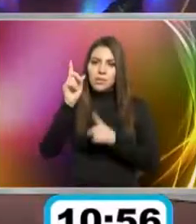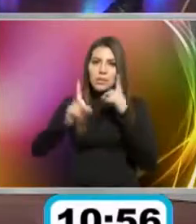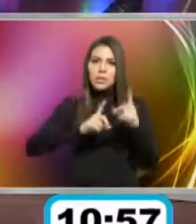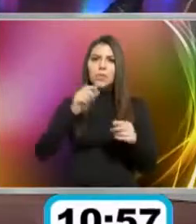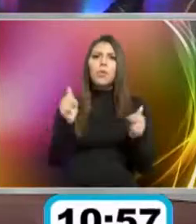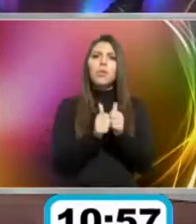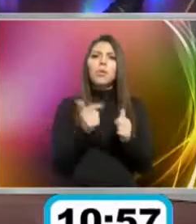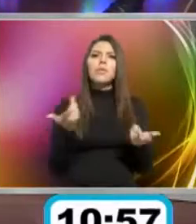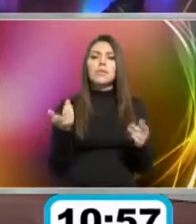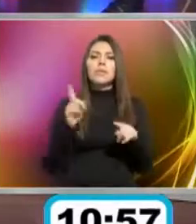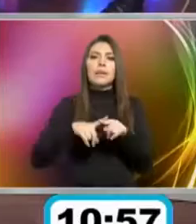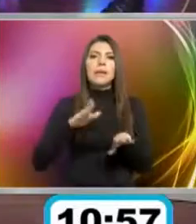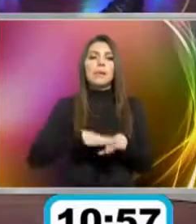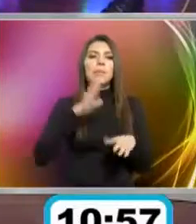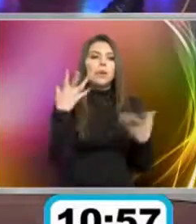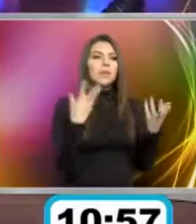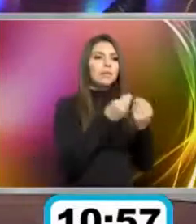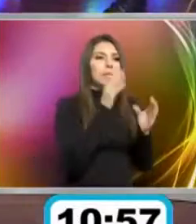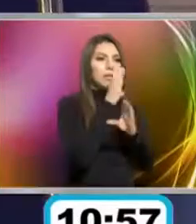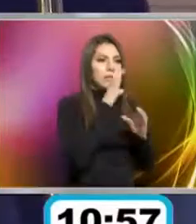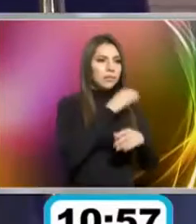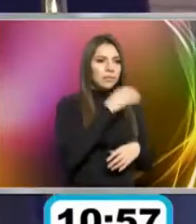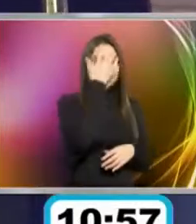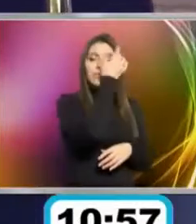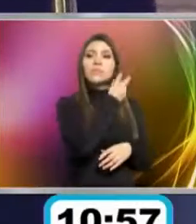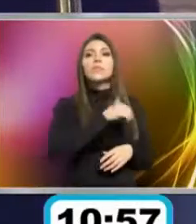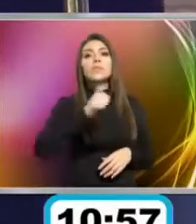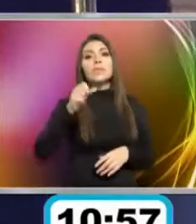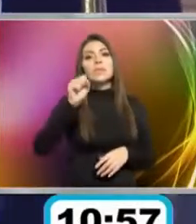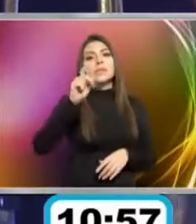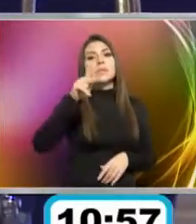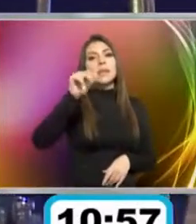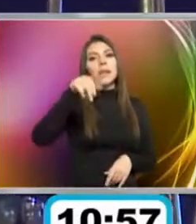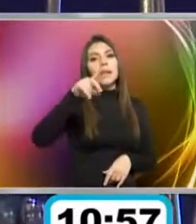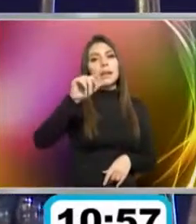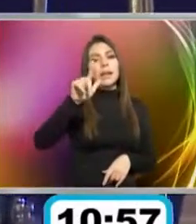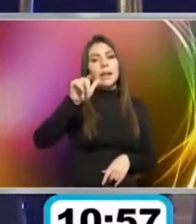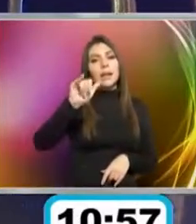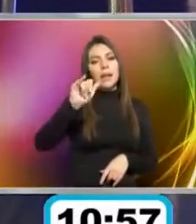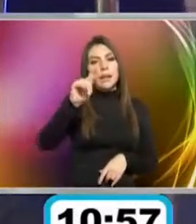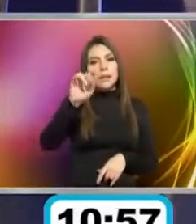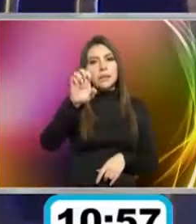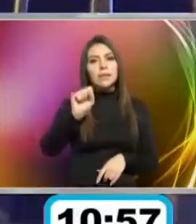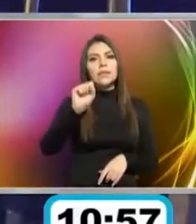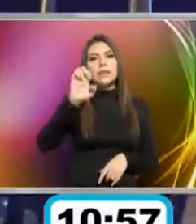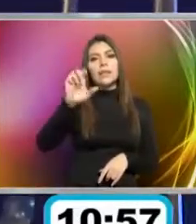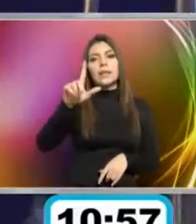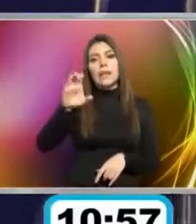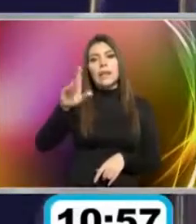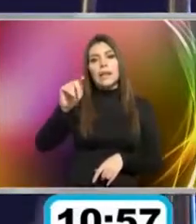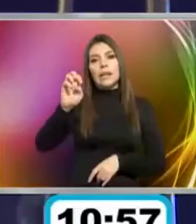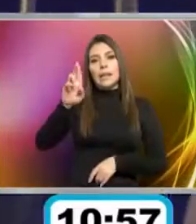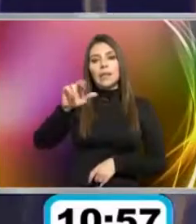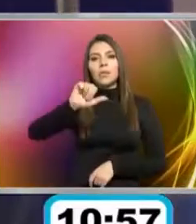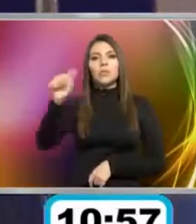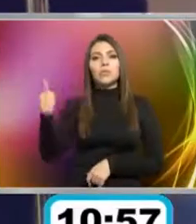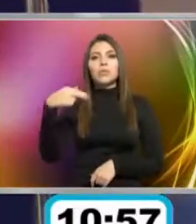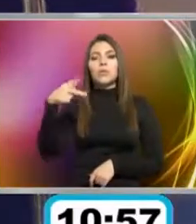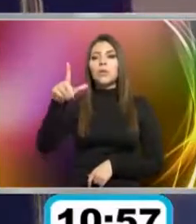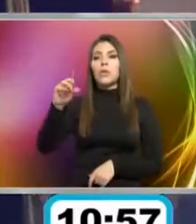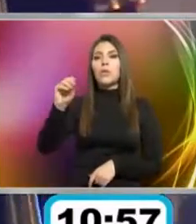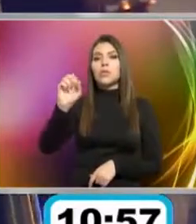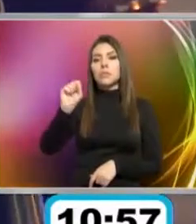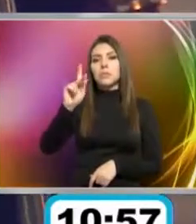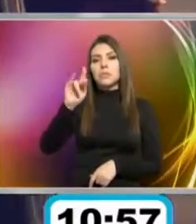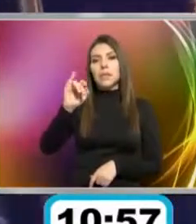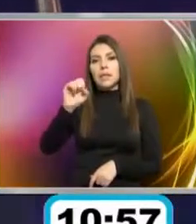ocasión? Pues estuvieron los Scatalites, The Selecter, Los Pies Negros,